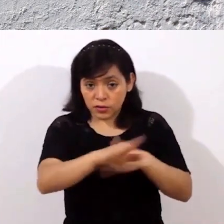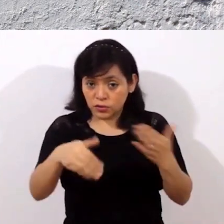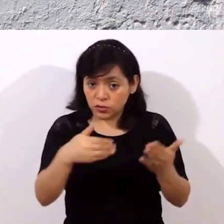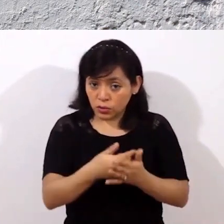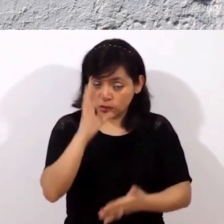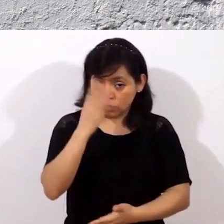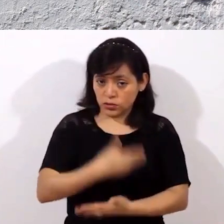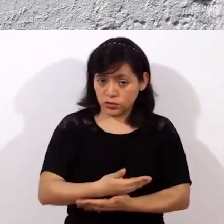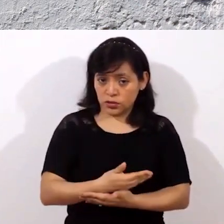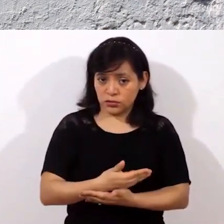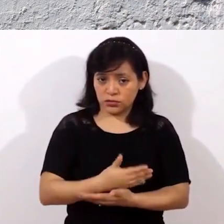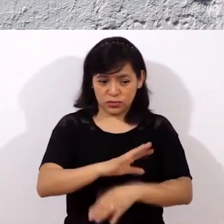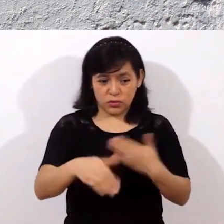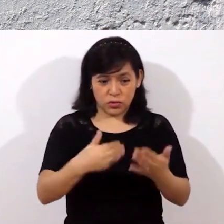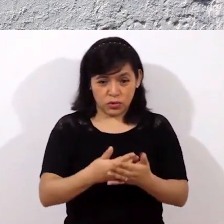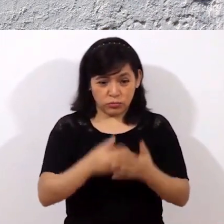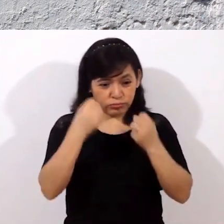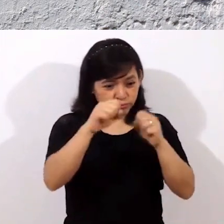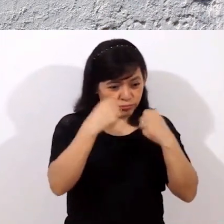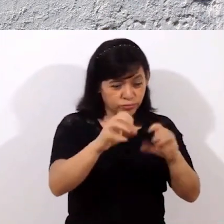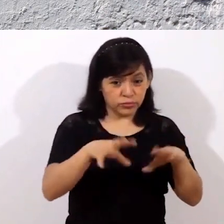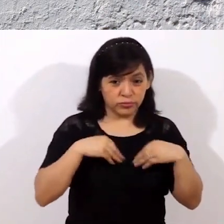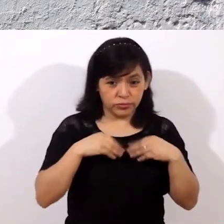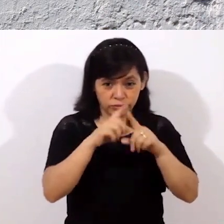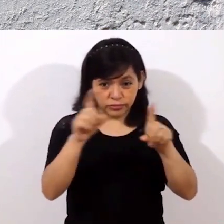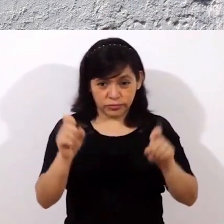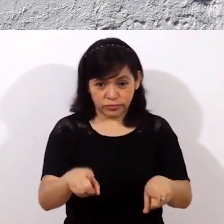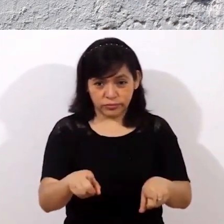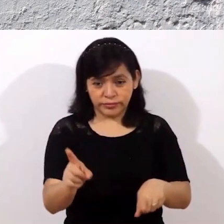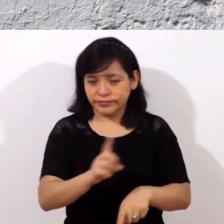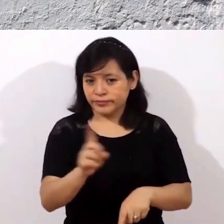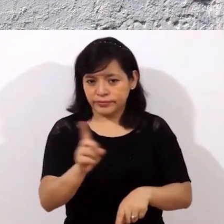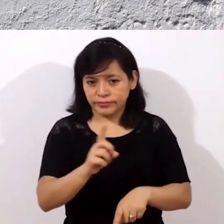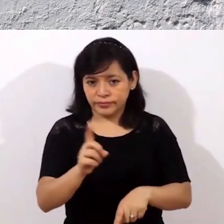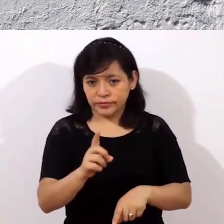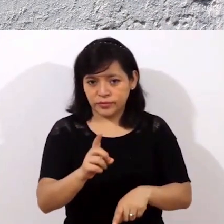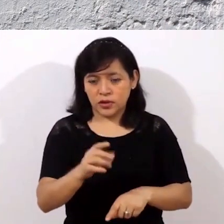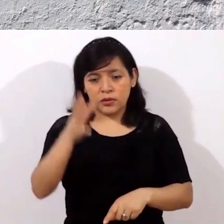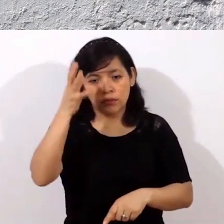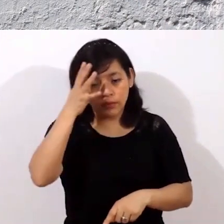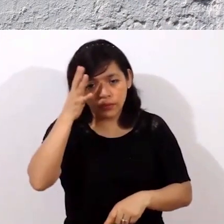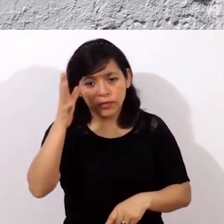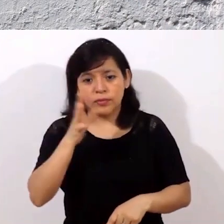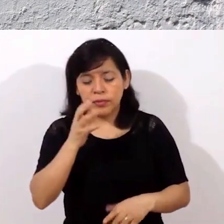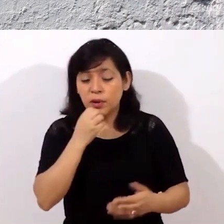poner mano firme cuando se requiere mano firme. Y complacer cuando es